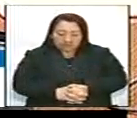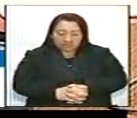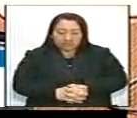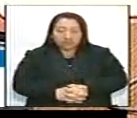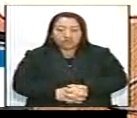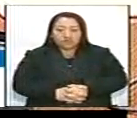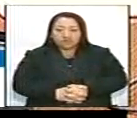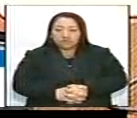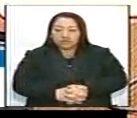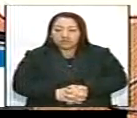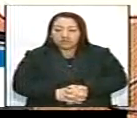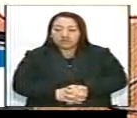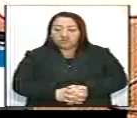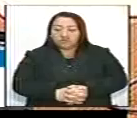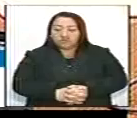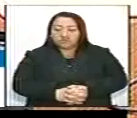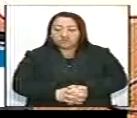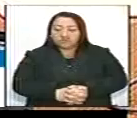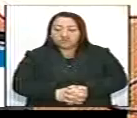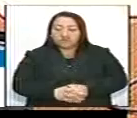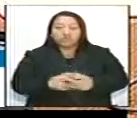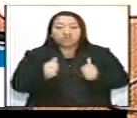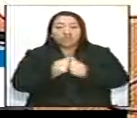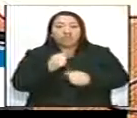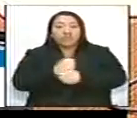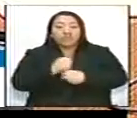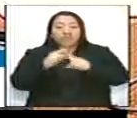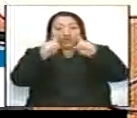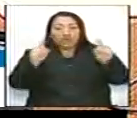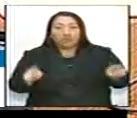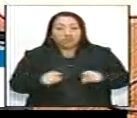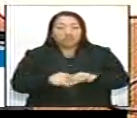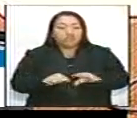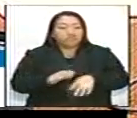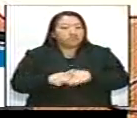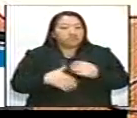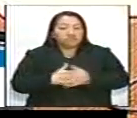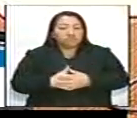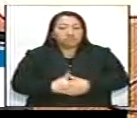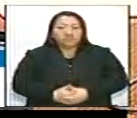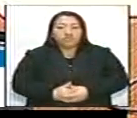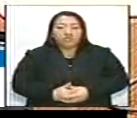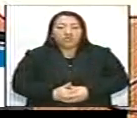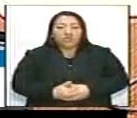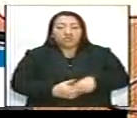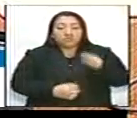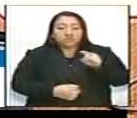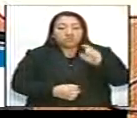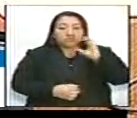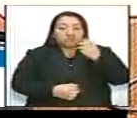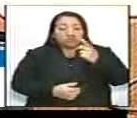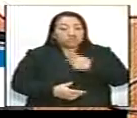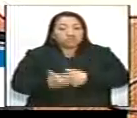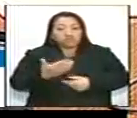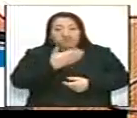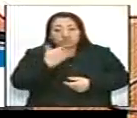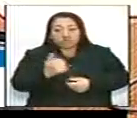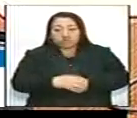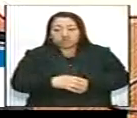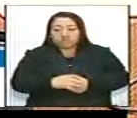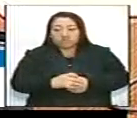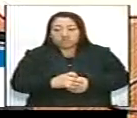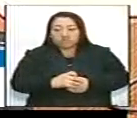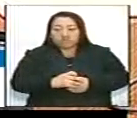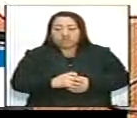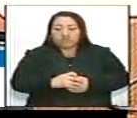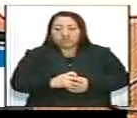de el sistema, de las computadoras y todo lo que fluye por ahí, ustedes creo que mejor que nadie saben que ha sido un